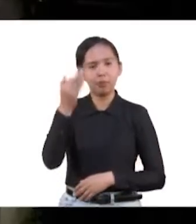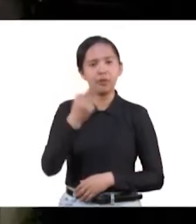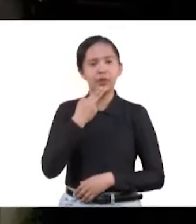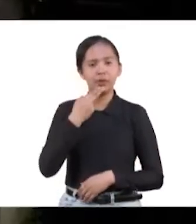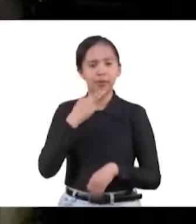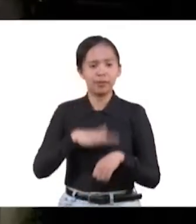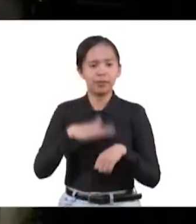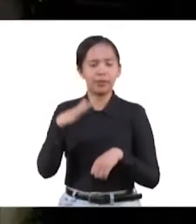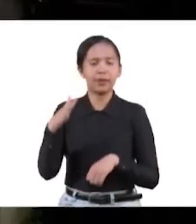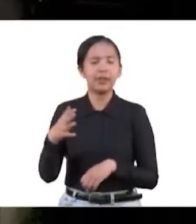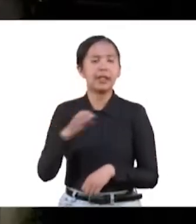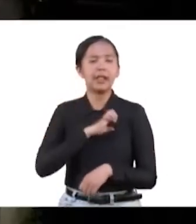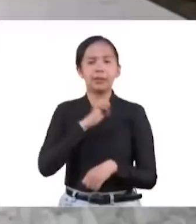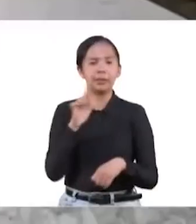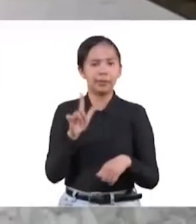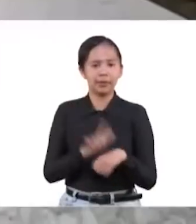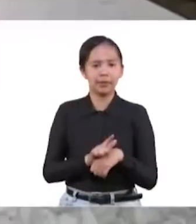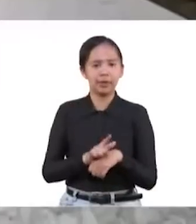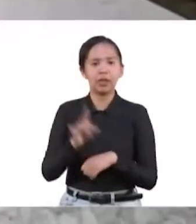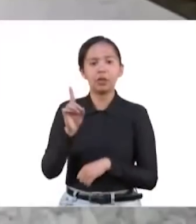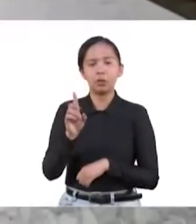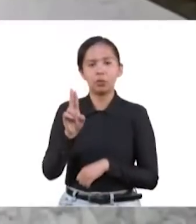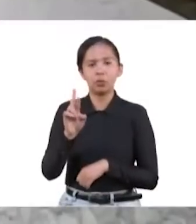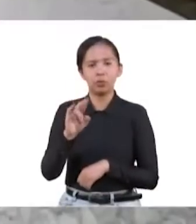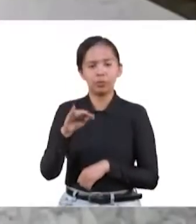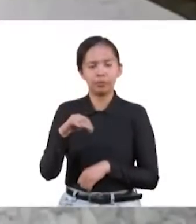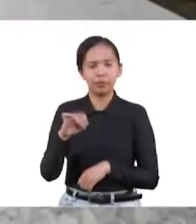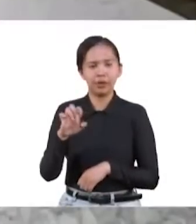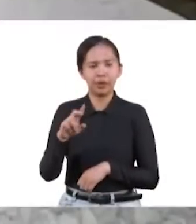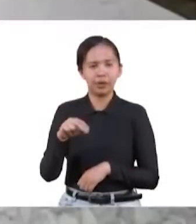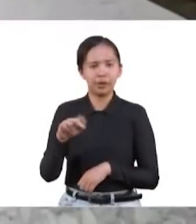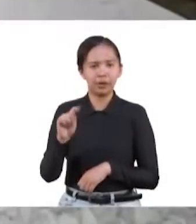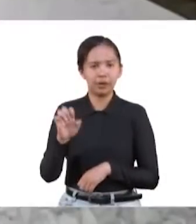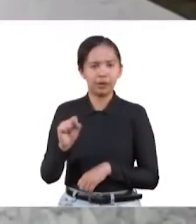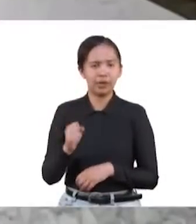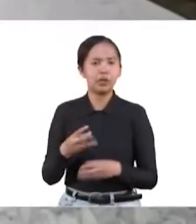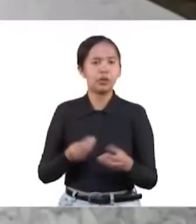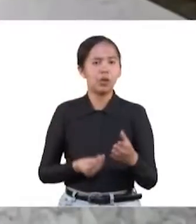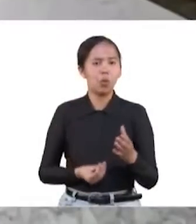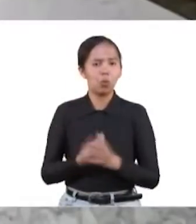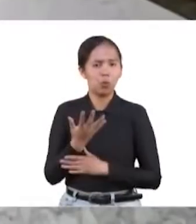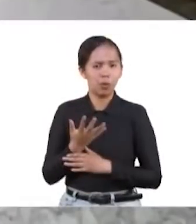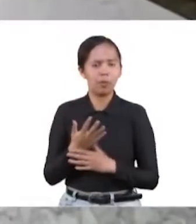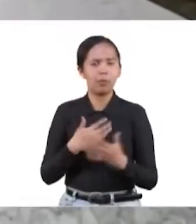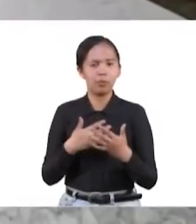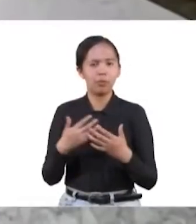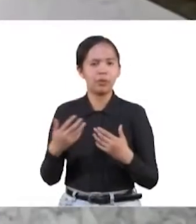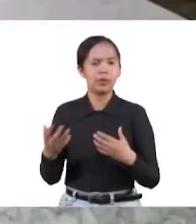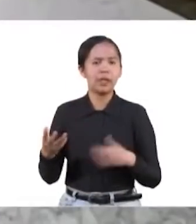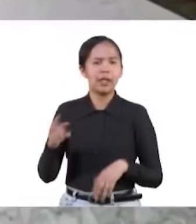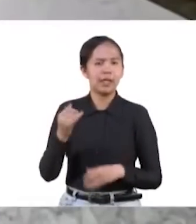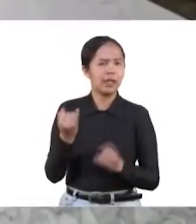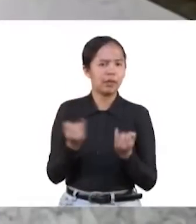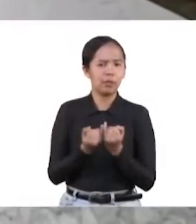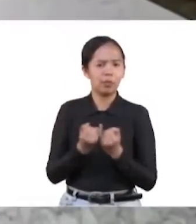de aleaciones especiales, durmientes de grandes dimensiones y con geometrías específicas